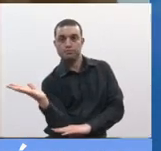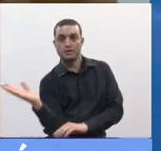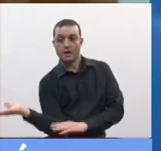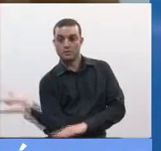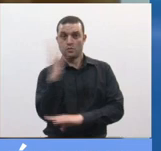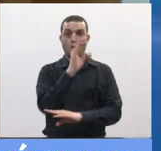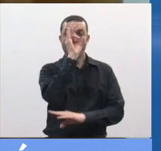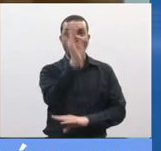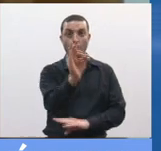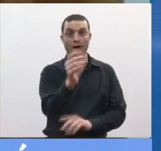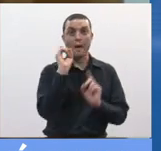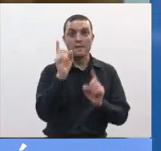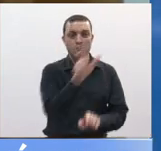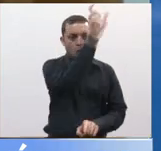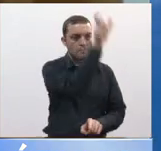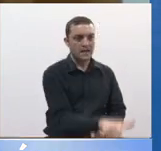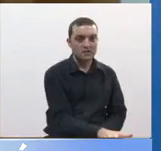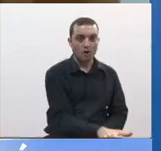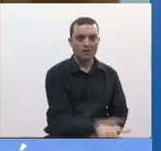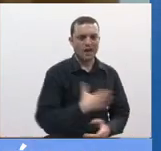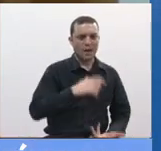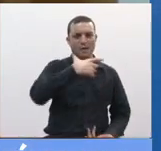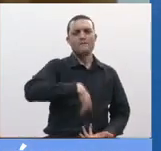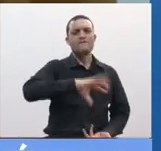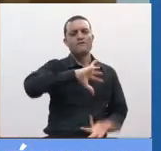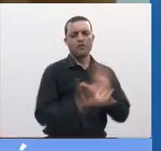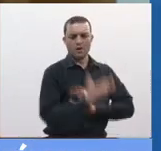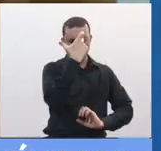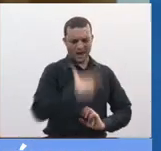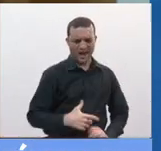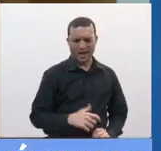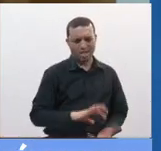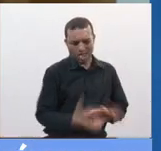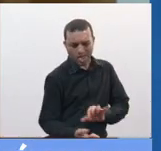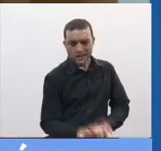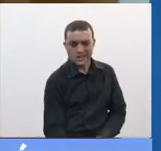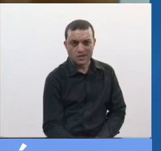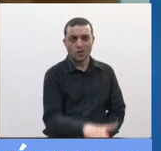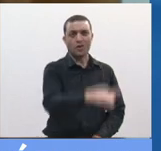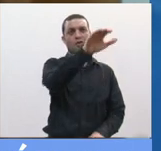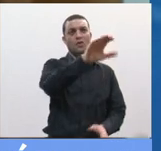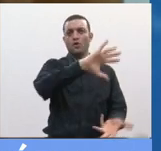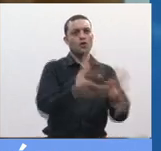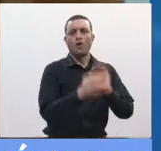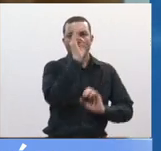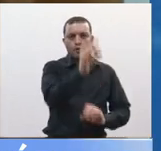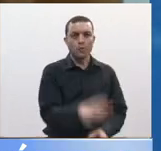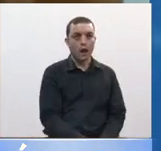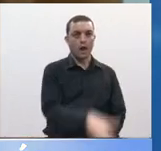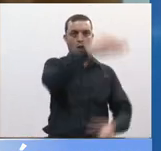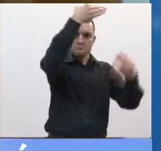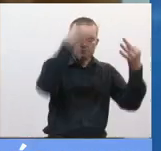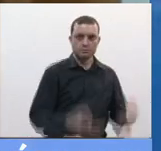Antes, para el tratamiento, para el Persalto, le hicieron una, originada en la oposición, una manifestación frente a la casa o no, no, dentro de la